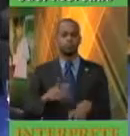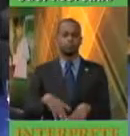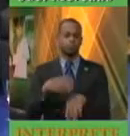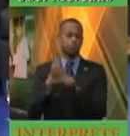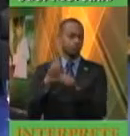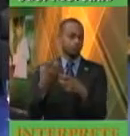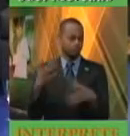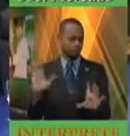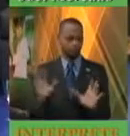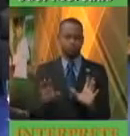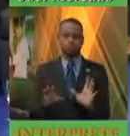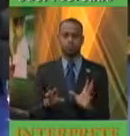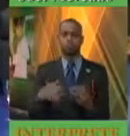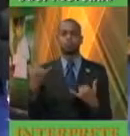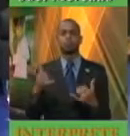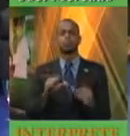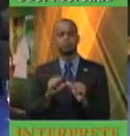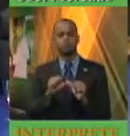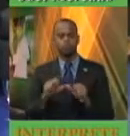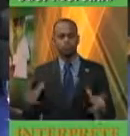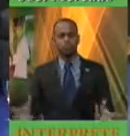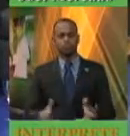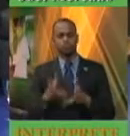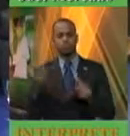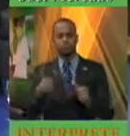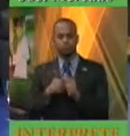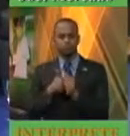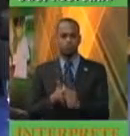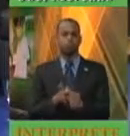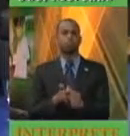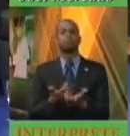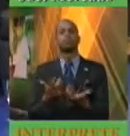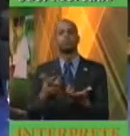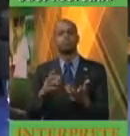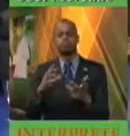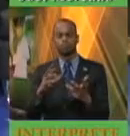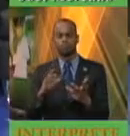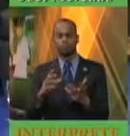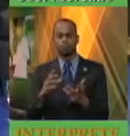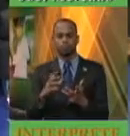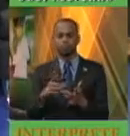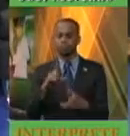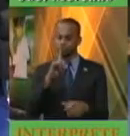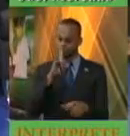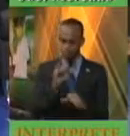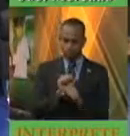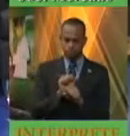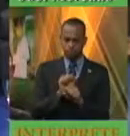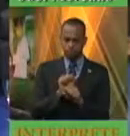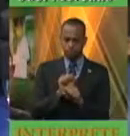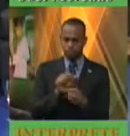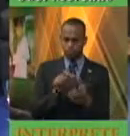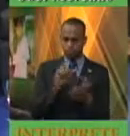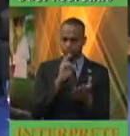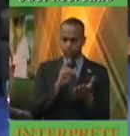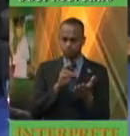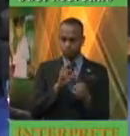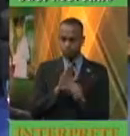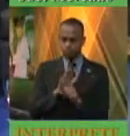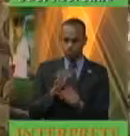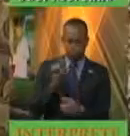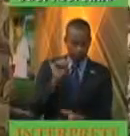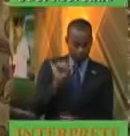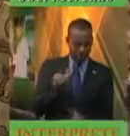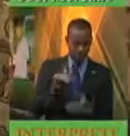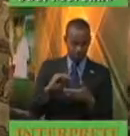¿verdad? Entonces, vamos a continuar, vamos a darle seguimiento. Pero no compromiso. Exactamente, no tanto del CONADIS,